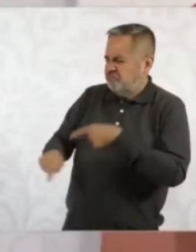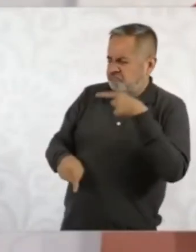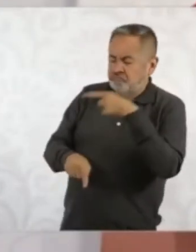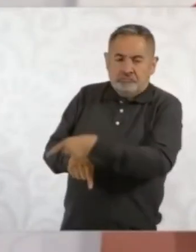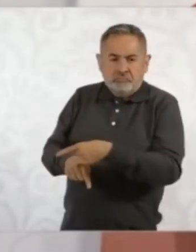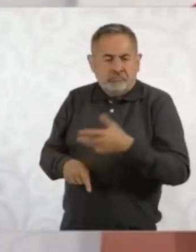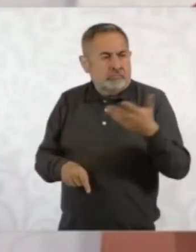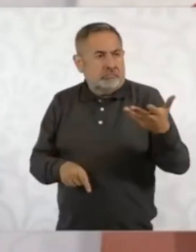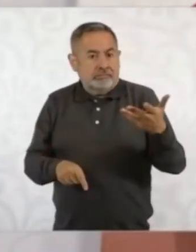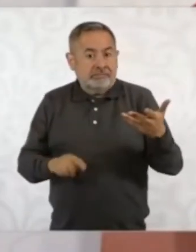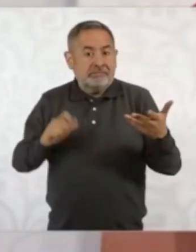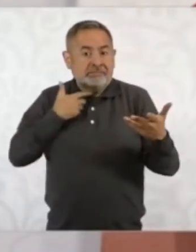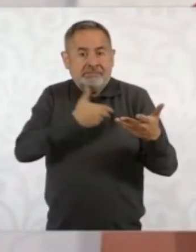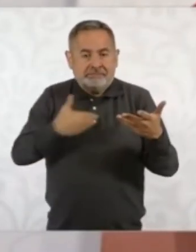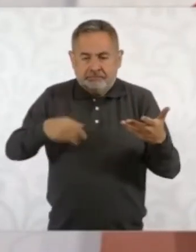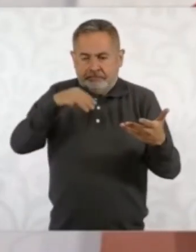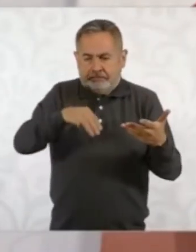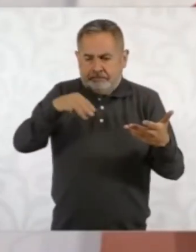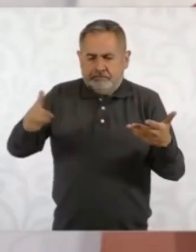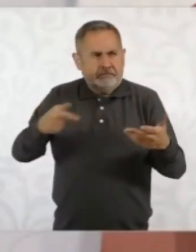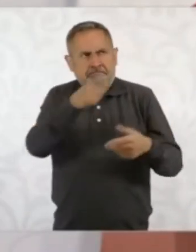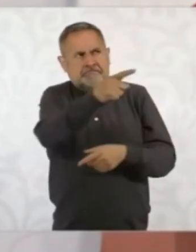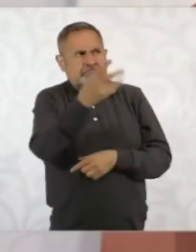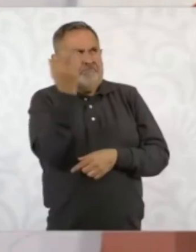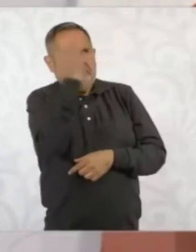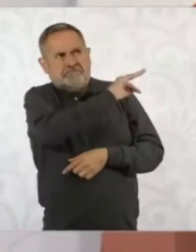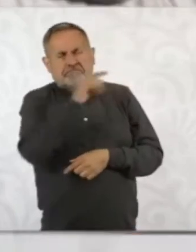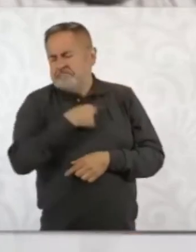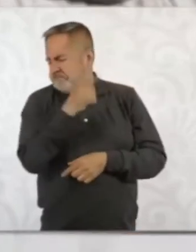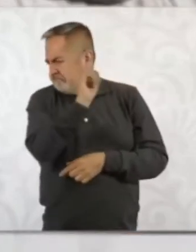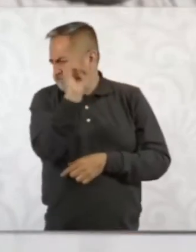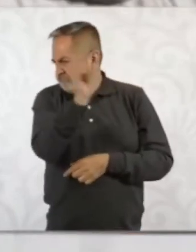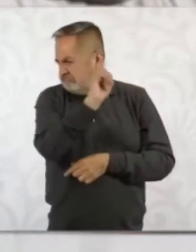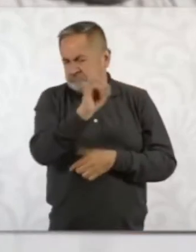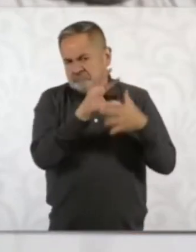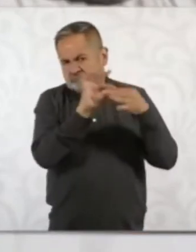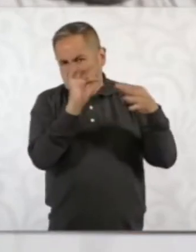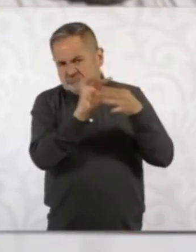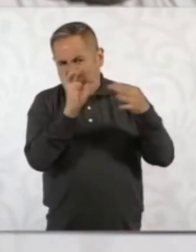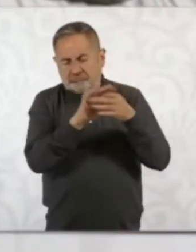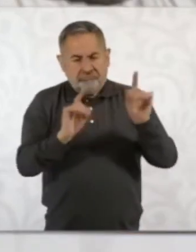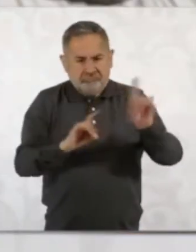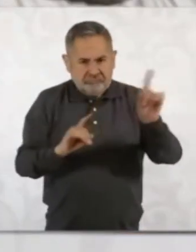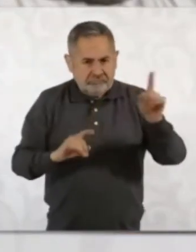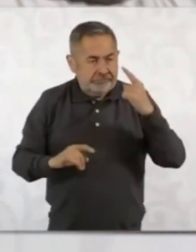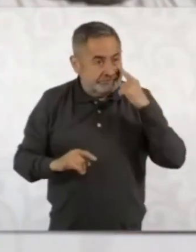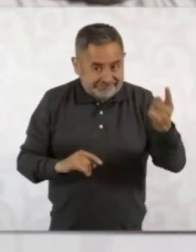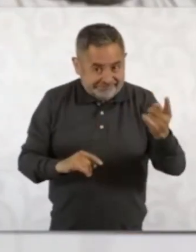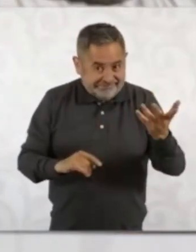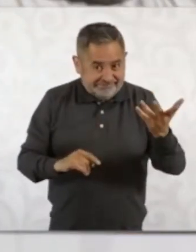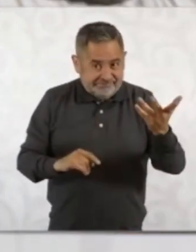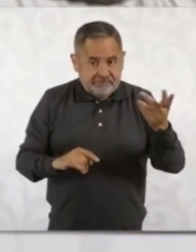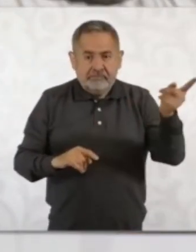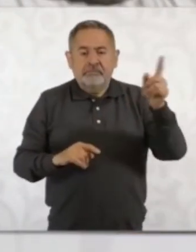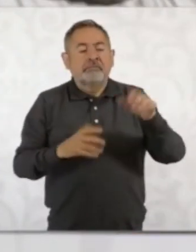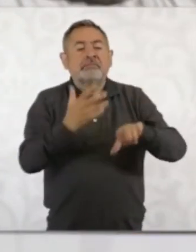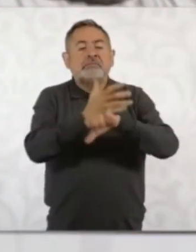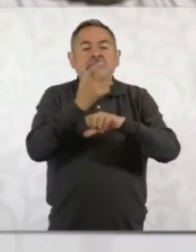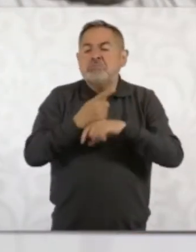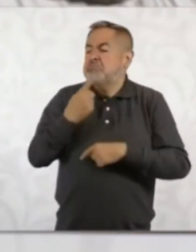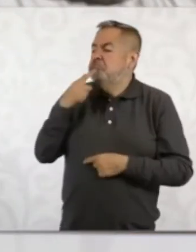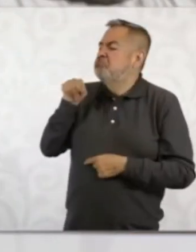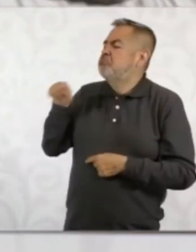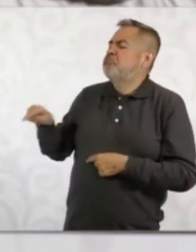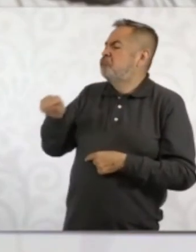con el presidente de la Madrid eran falsas y su opinión del uso de estas acusaciones